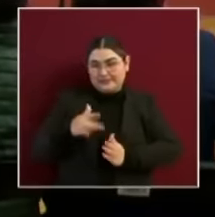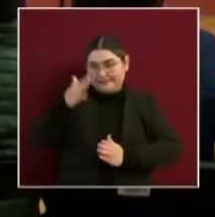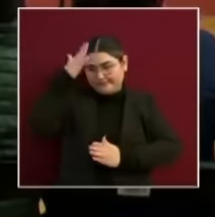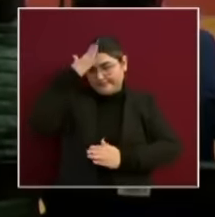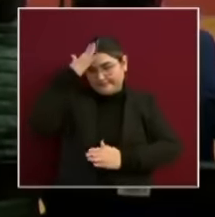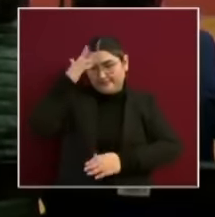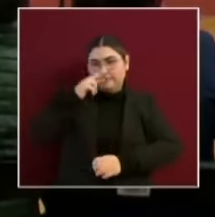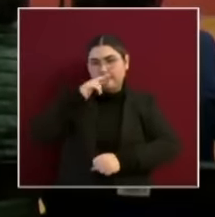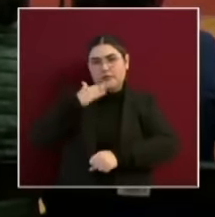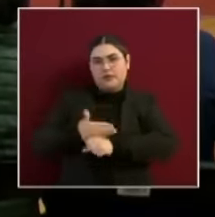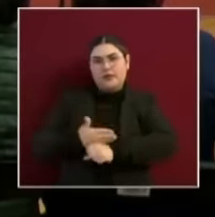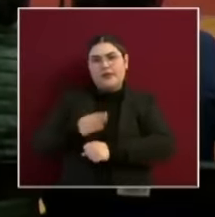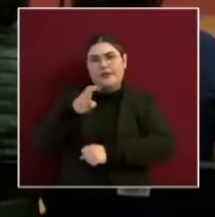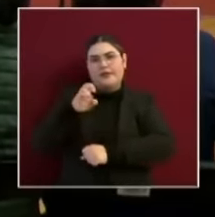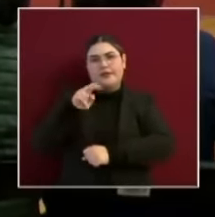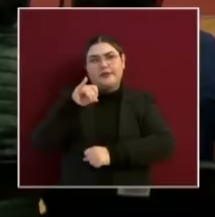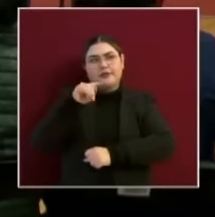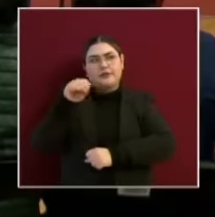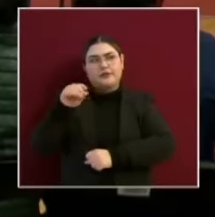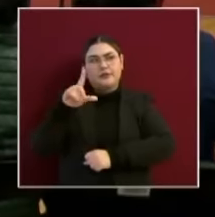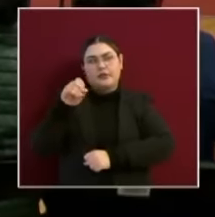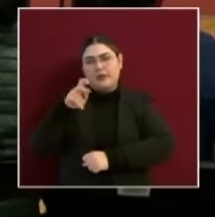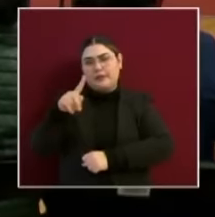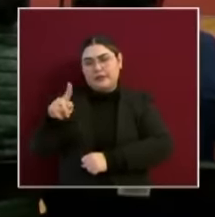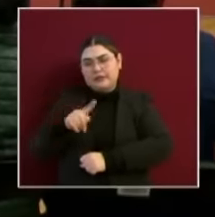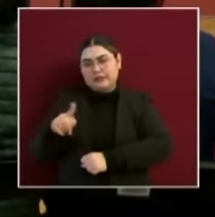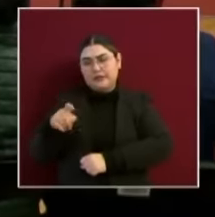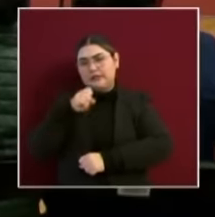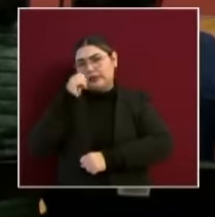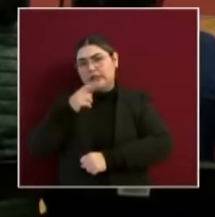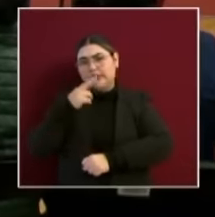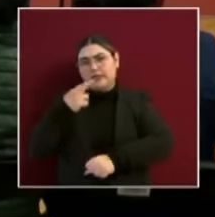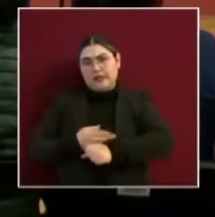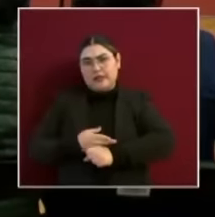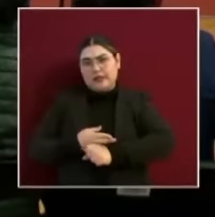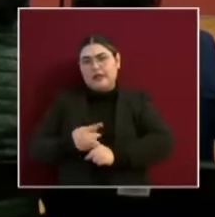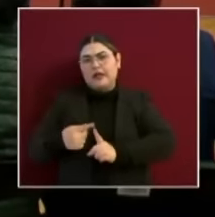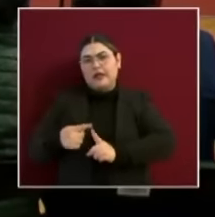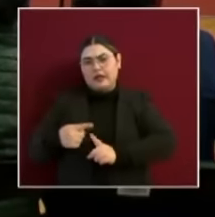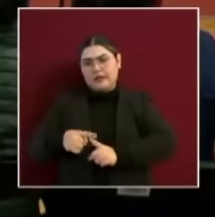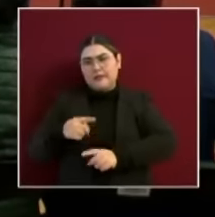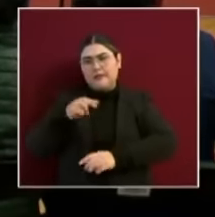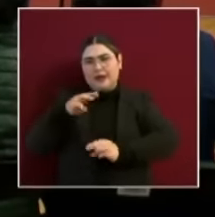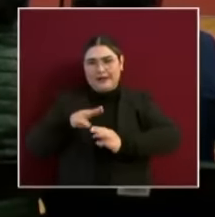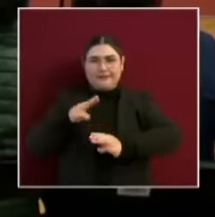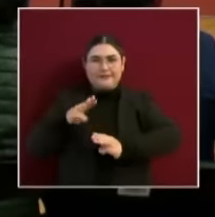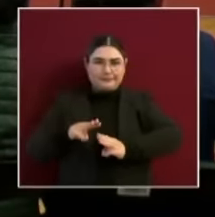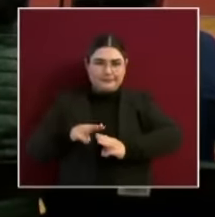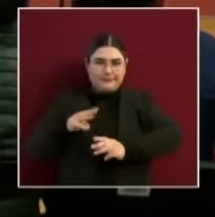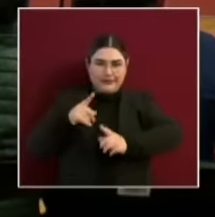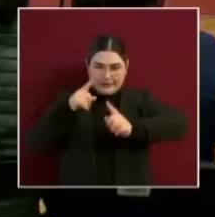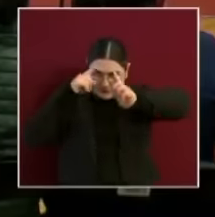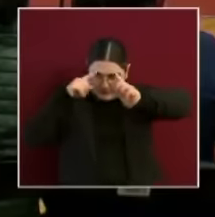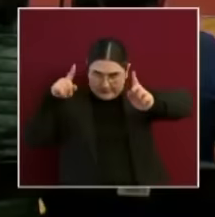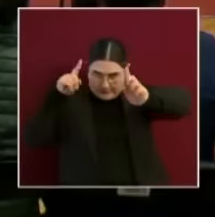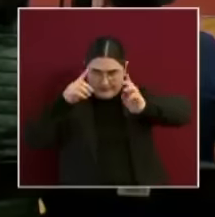mucho al capitán Benito López, a la Secretaría de Marina. Como pudieron ver,